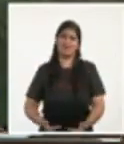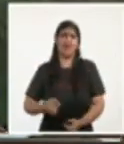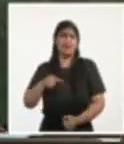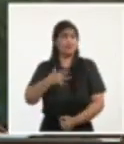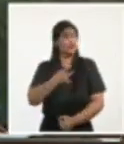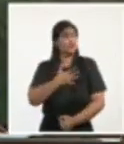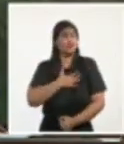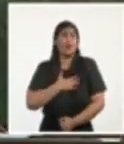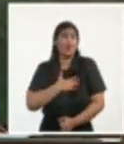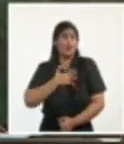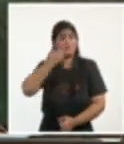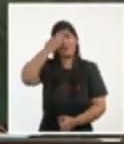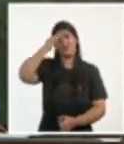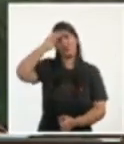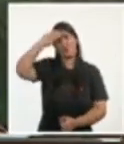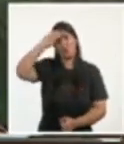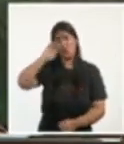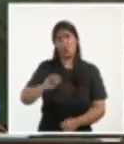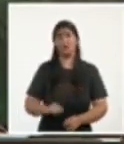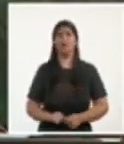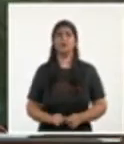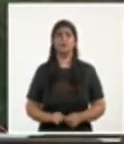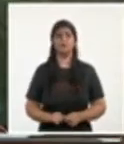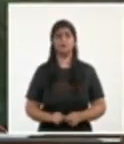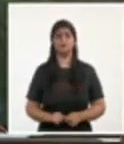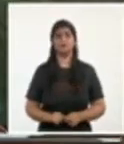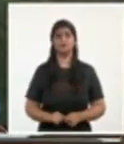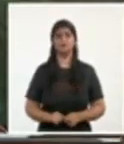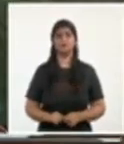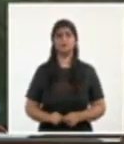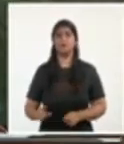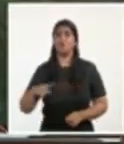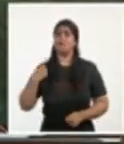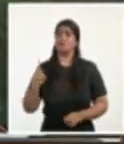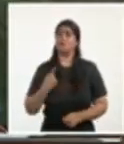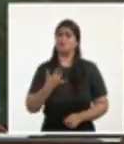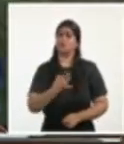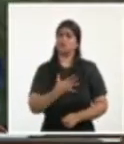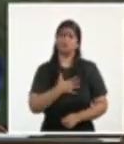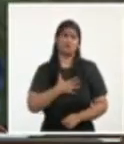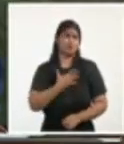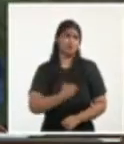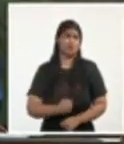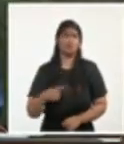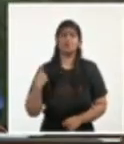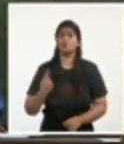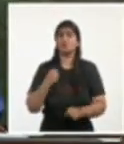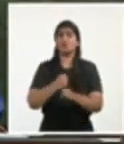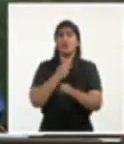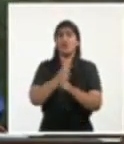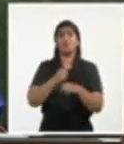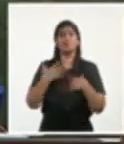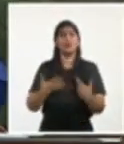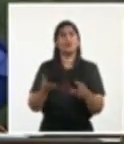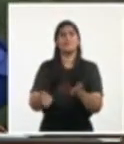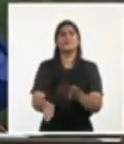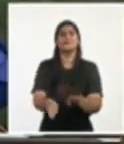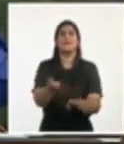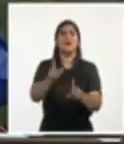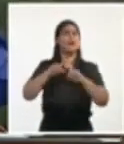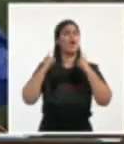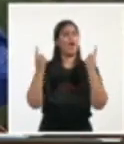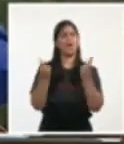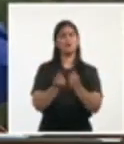en embarazo. Y eso nos duele, no hemos trabajado para eso, hemos trabajado para tratar de salvar a todos.